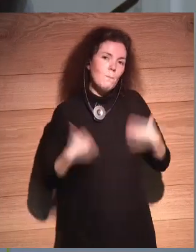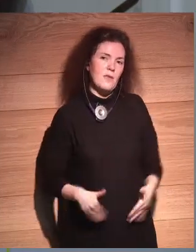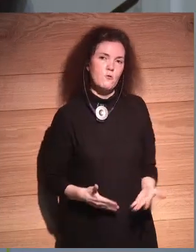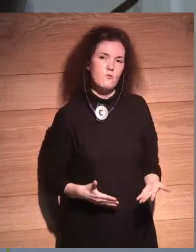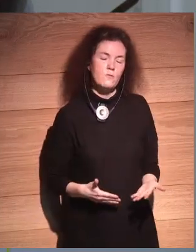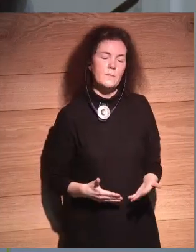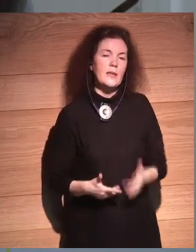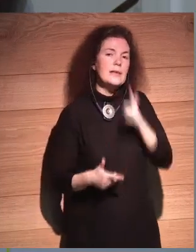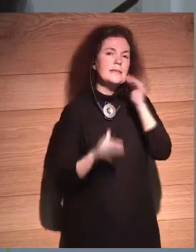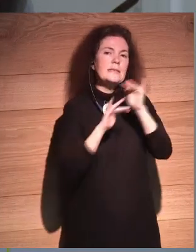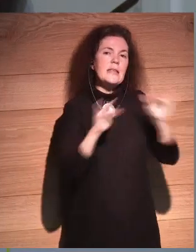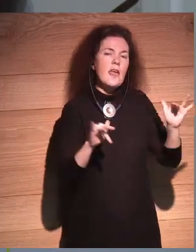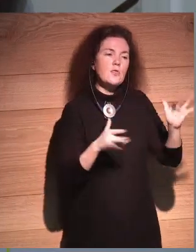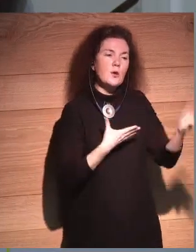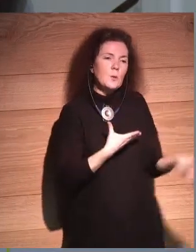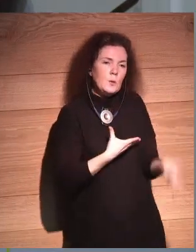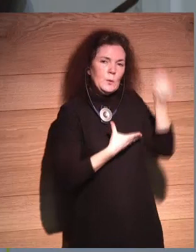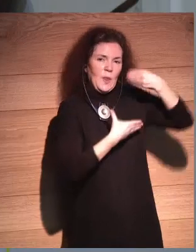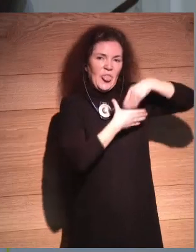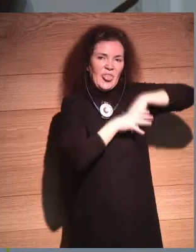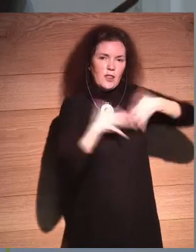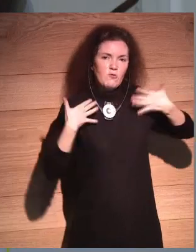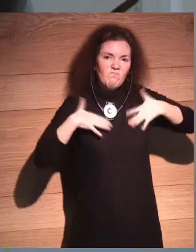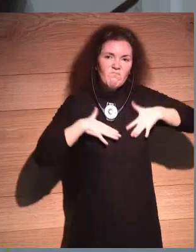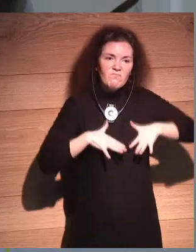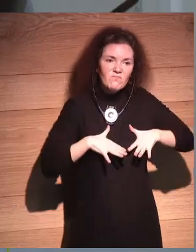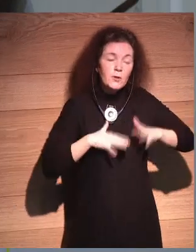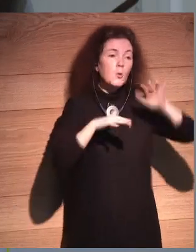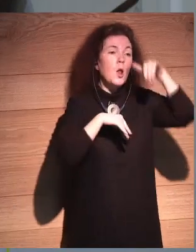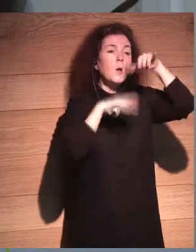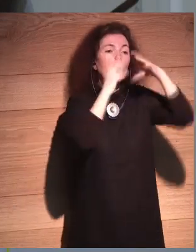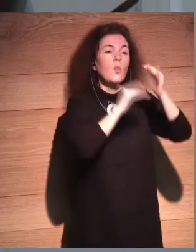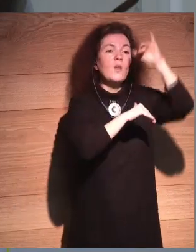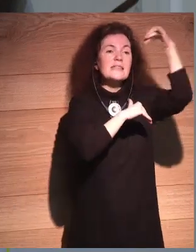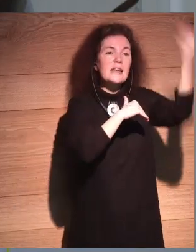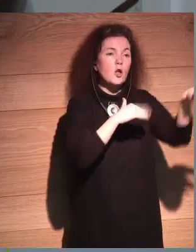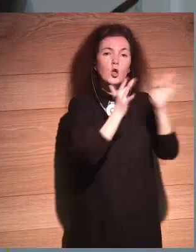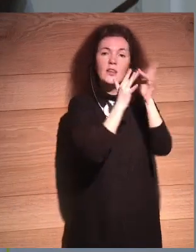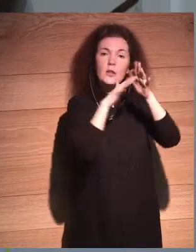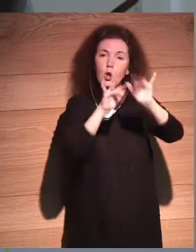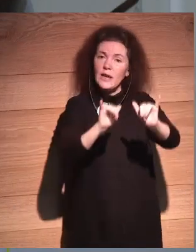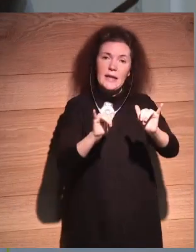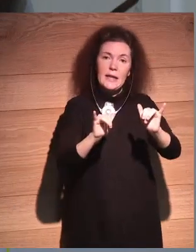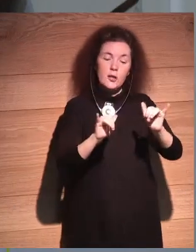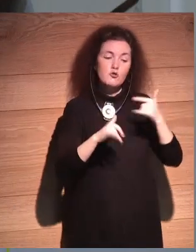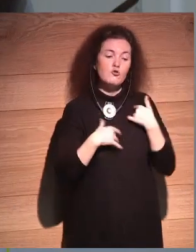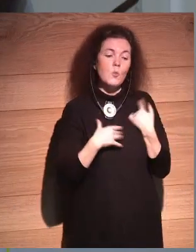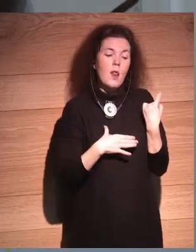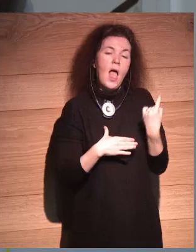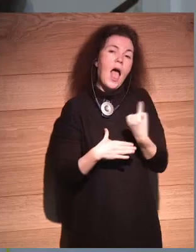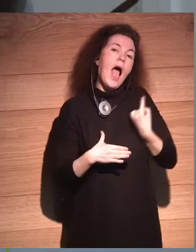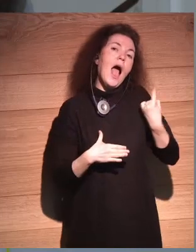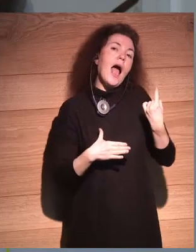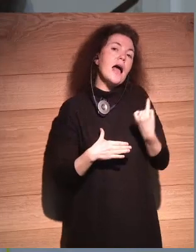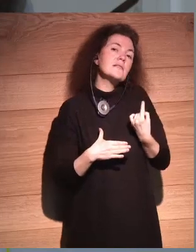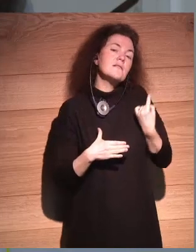El silencio se me metió dentro, sin contacto con el mundo exterior, aislado conmigo mismo